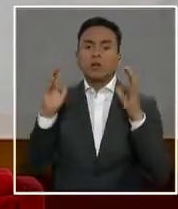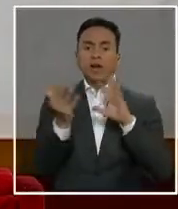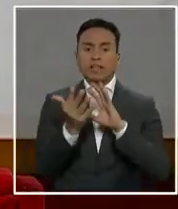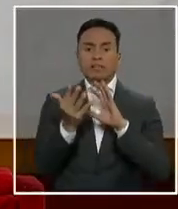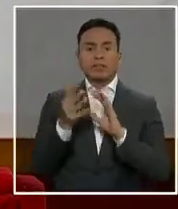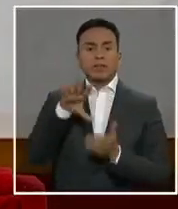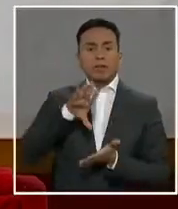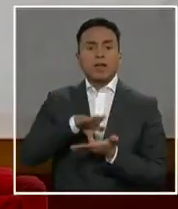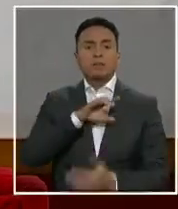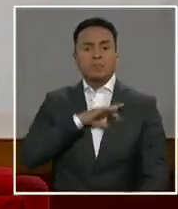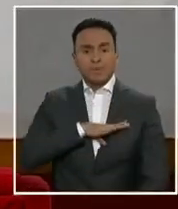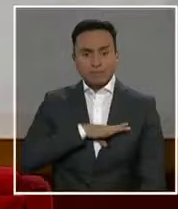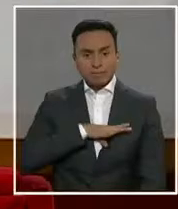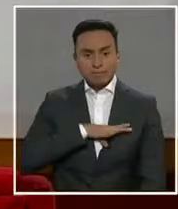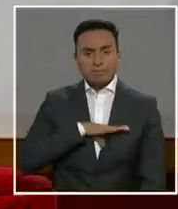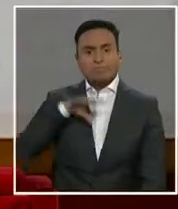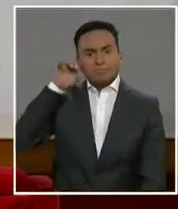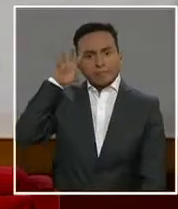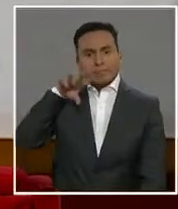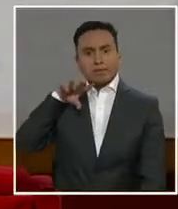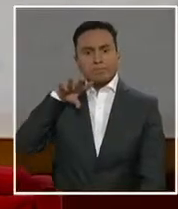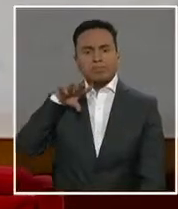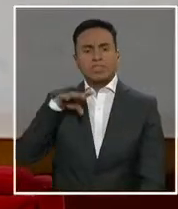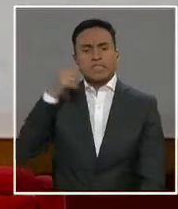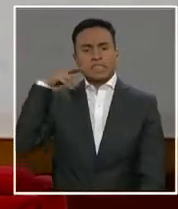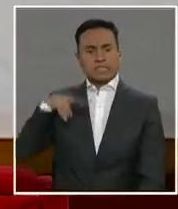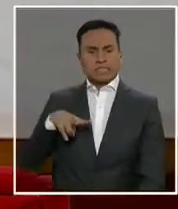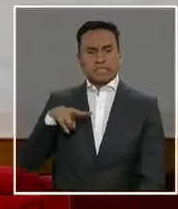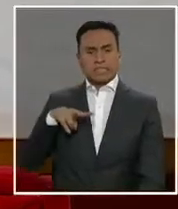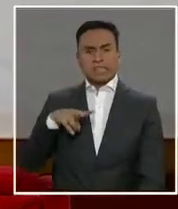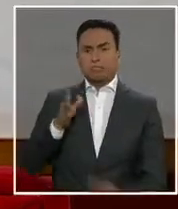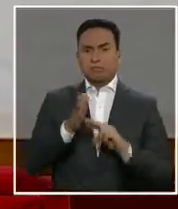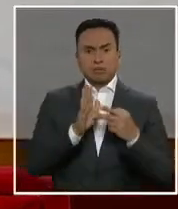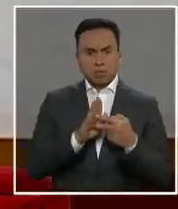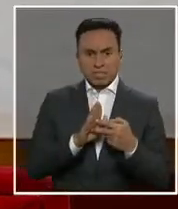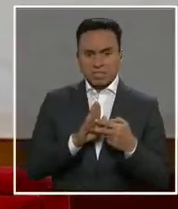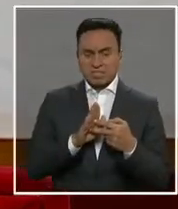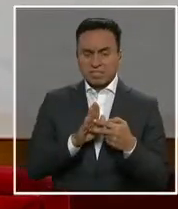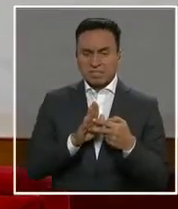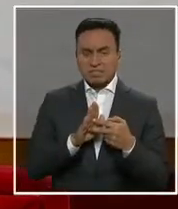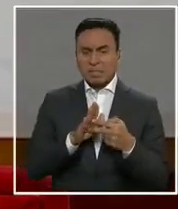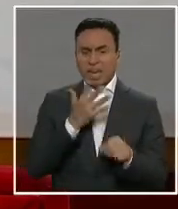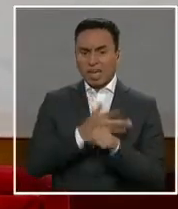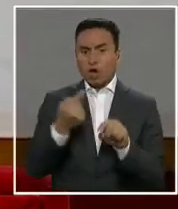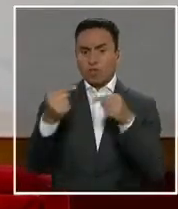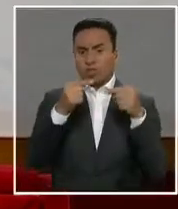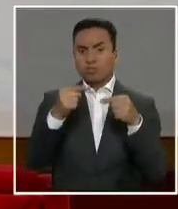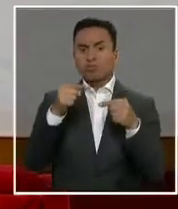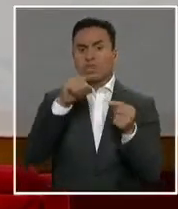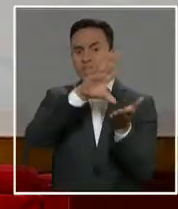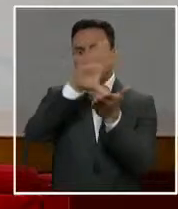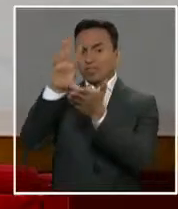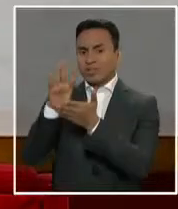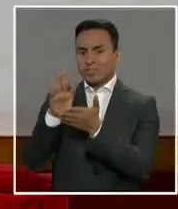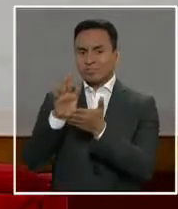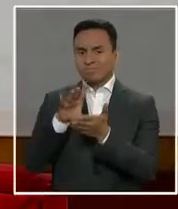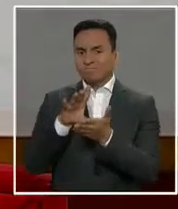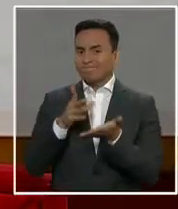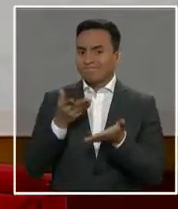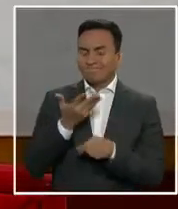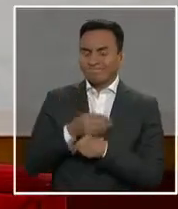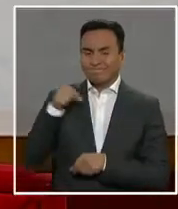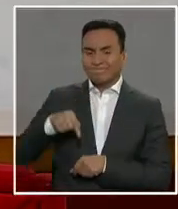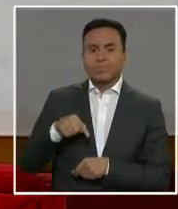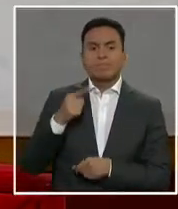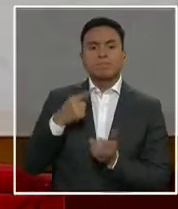y nuestro país, sabemos, no está exento a las consecuencias que generan los conflictos internacionales. Si